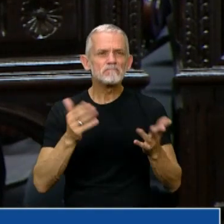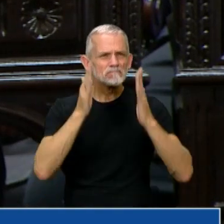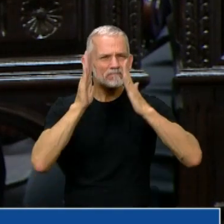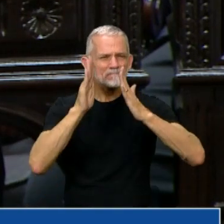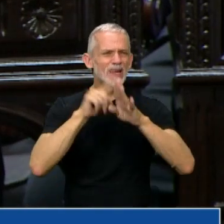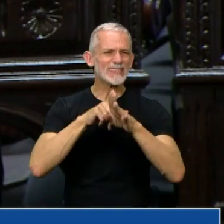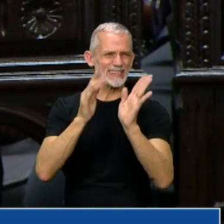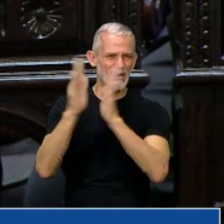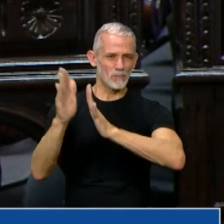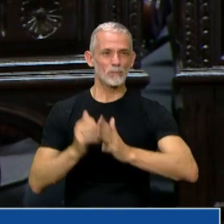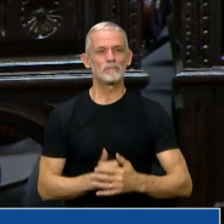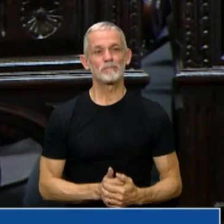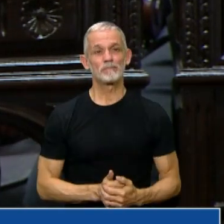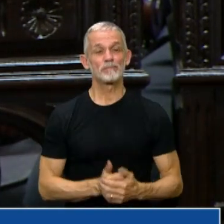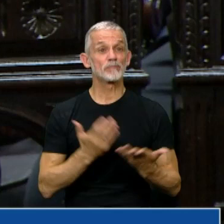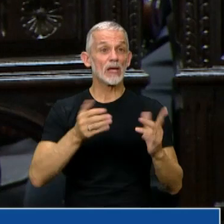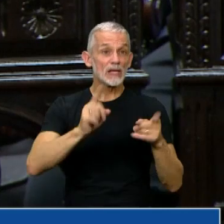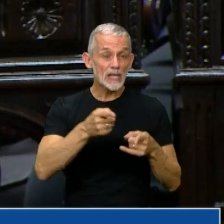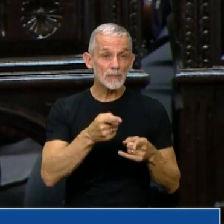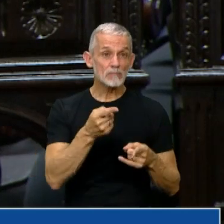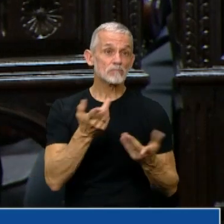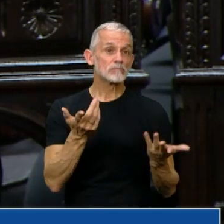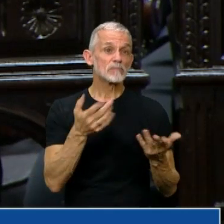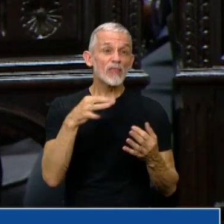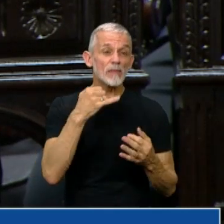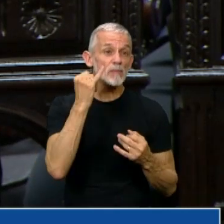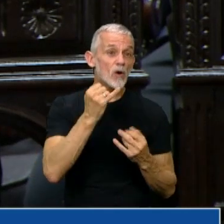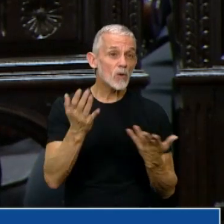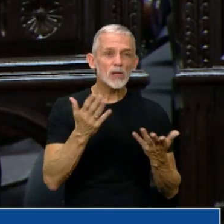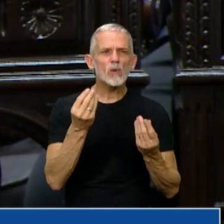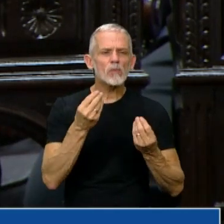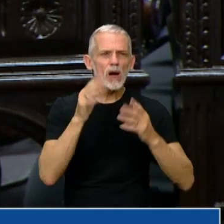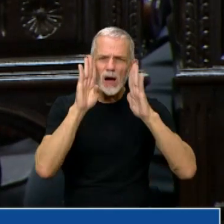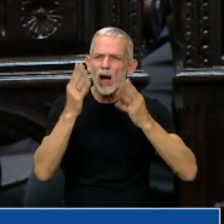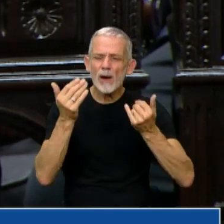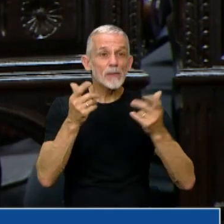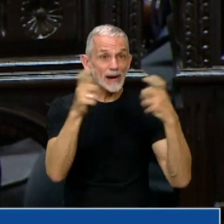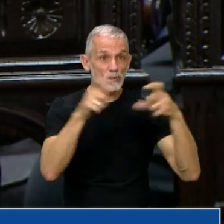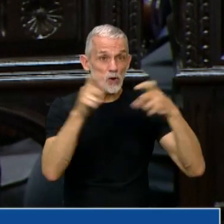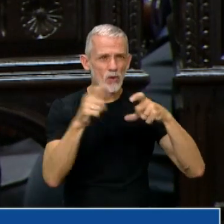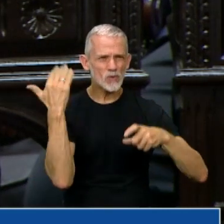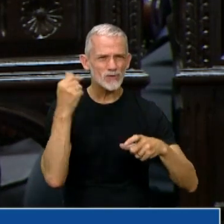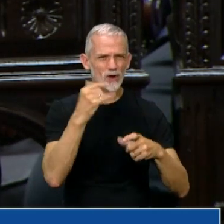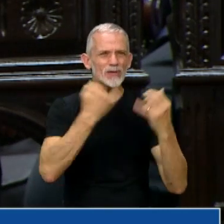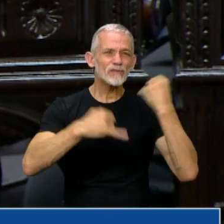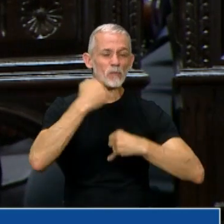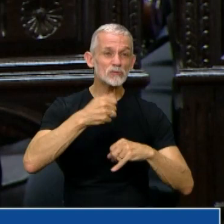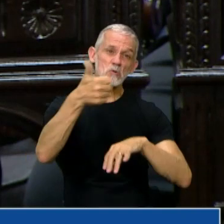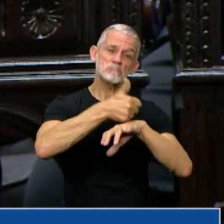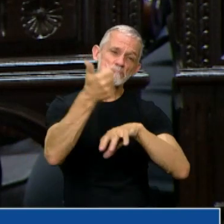ocuparemos de él a su tiempo. También hay que hablar de que hemos escuchado en las reuniones